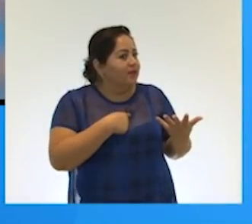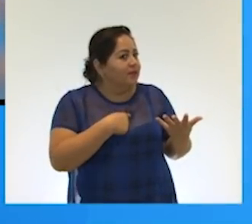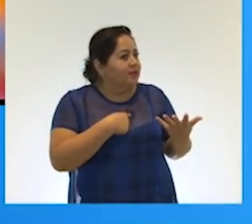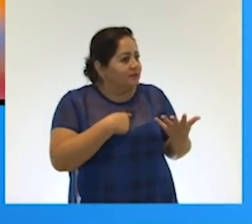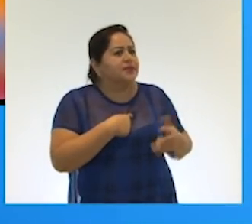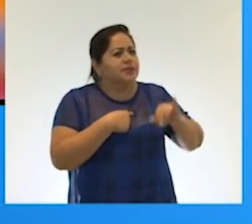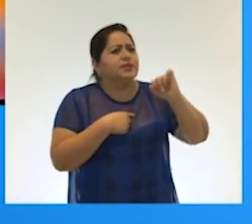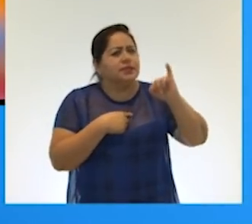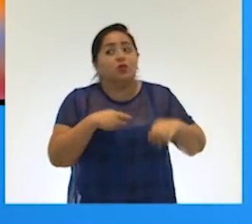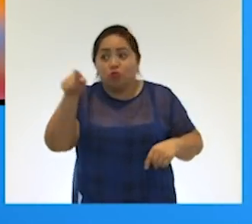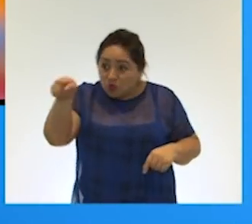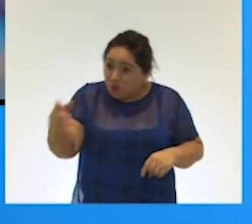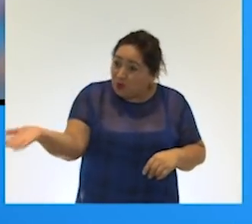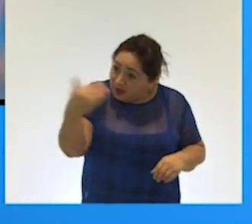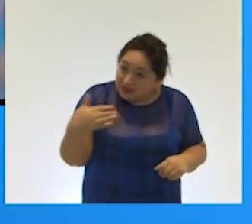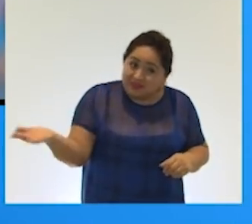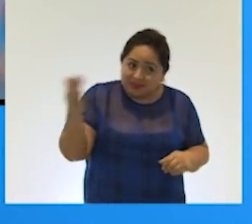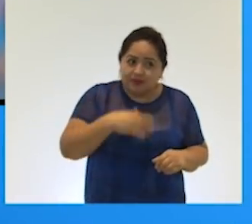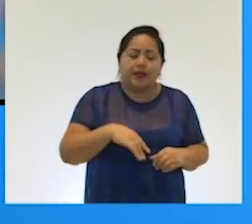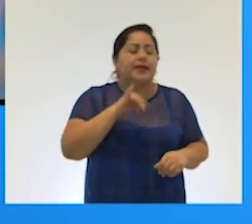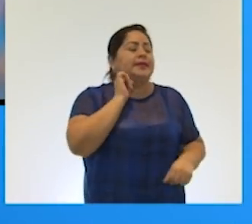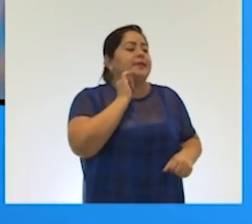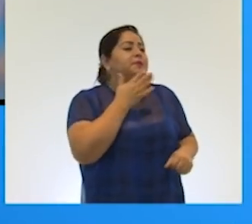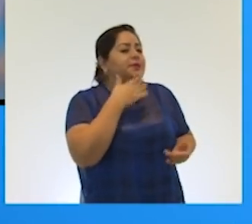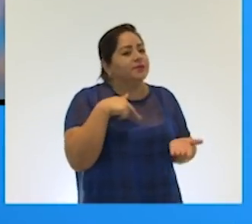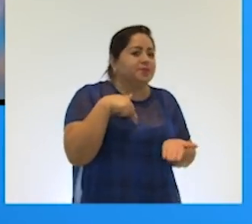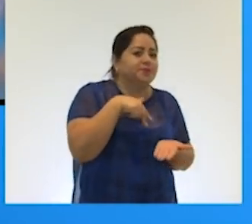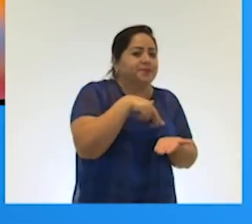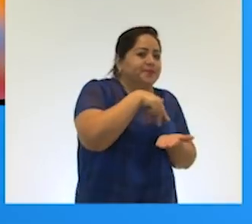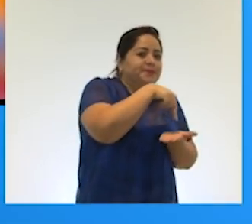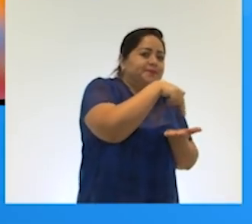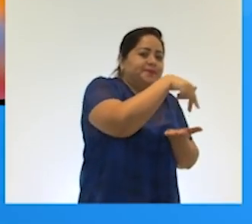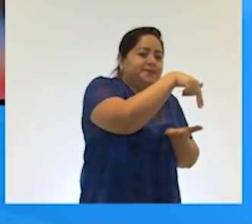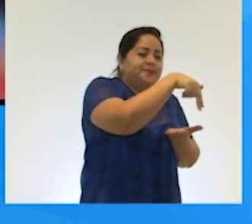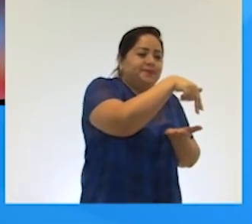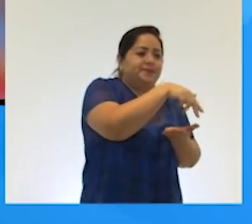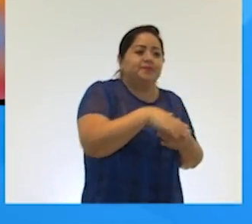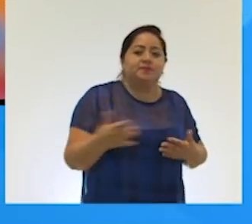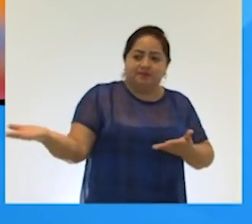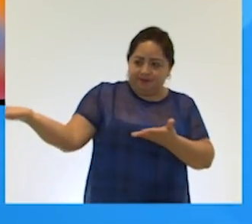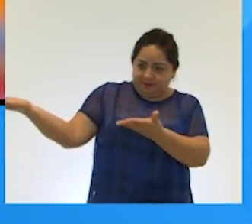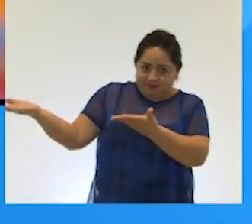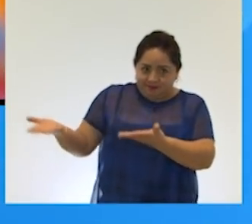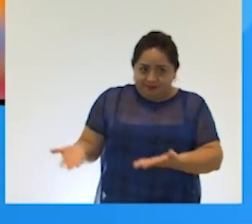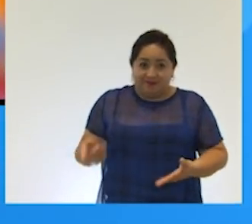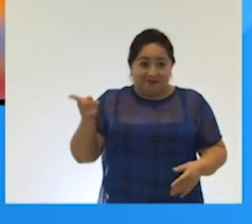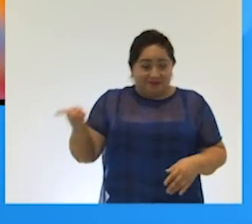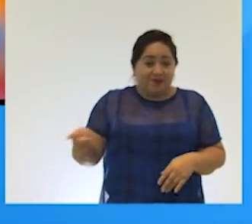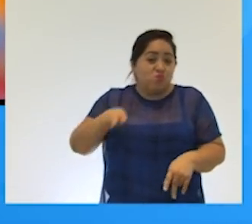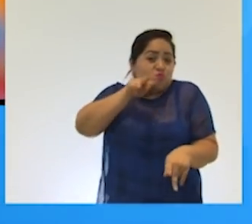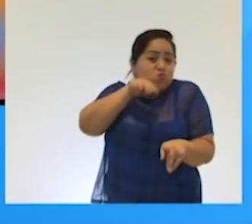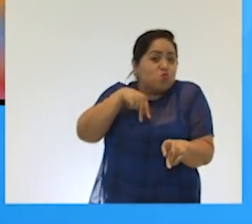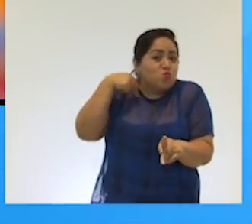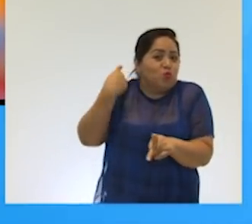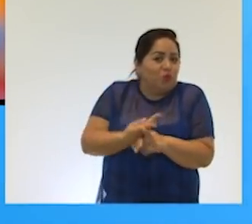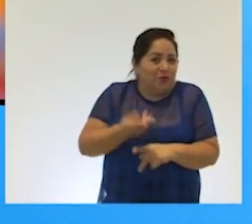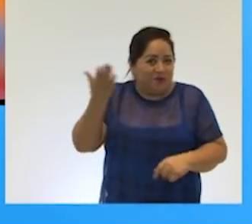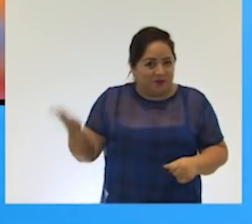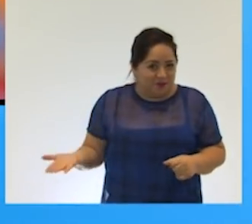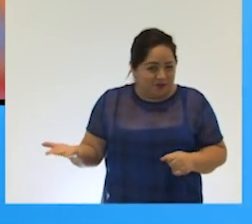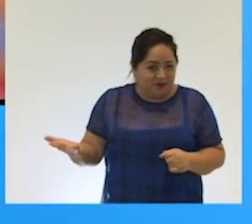Sí, ¿yo? Sí, tú, Staff. Está bien, voy para allá. Helo aquí que llega nuestro voluntario de lujo.